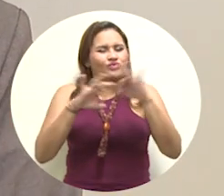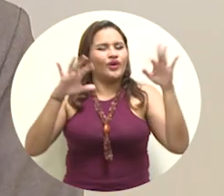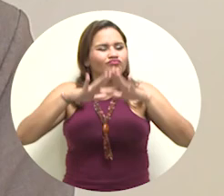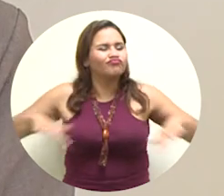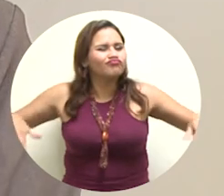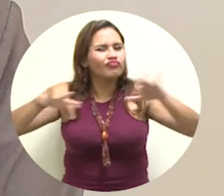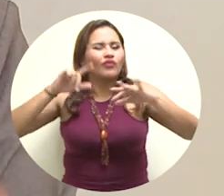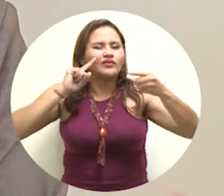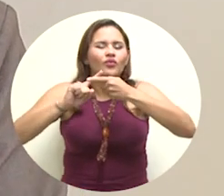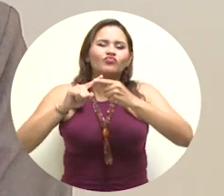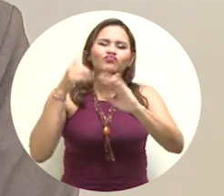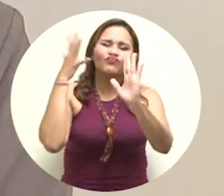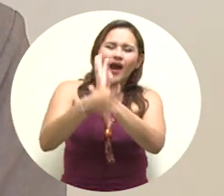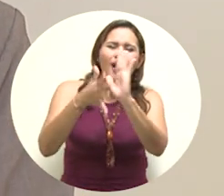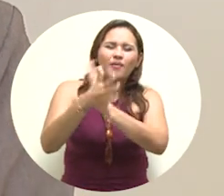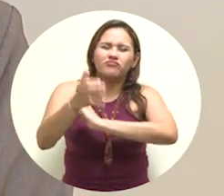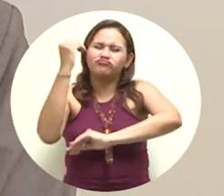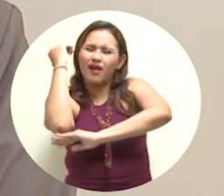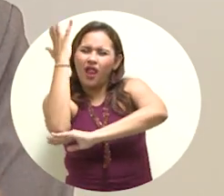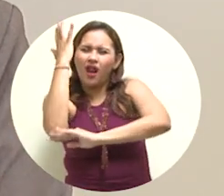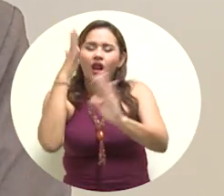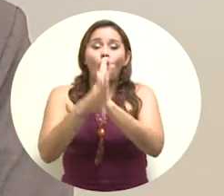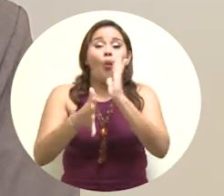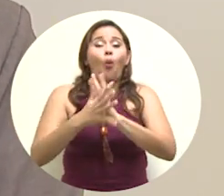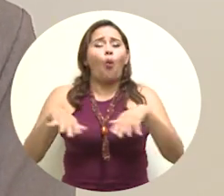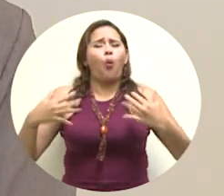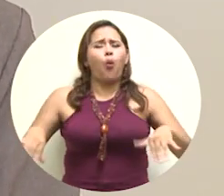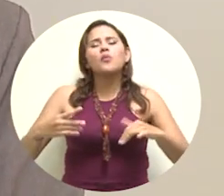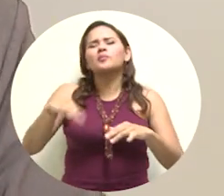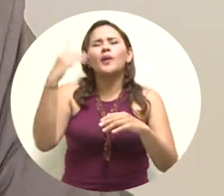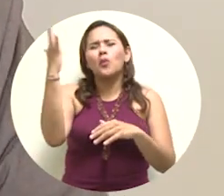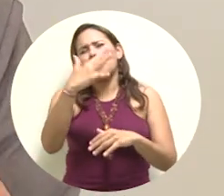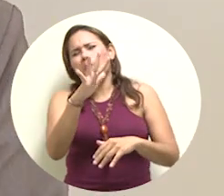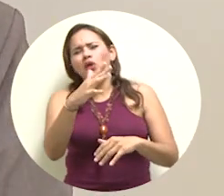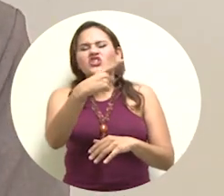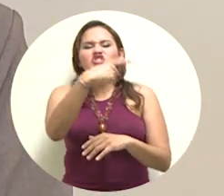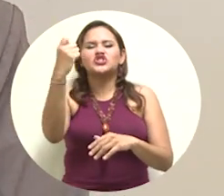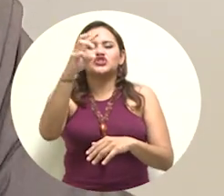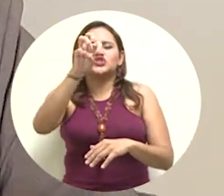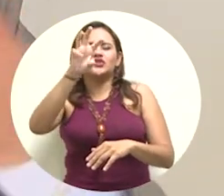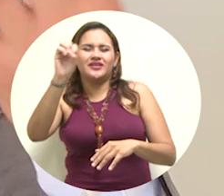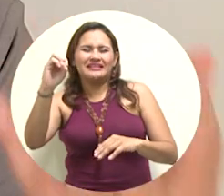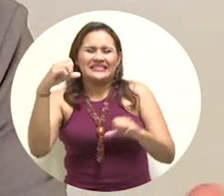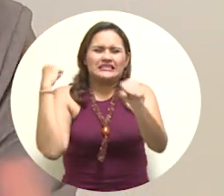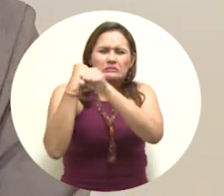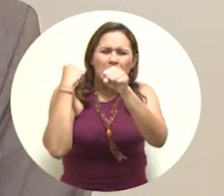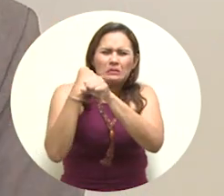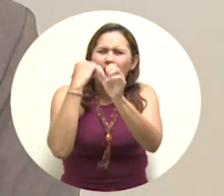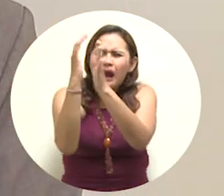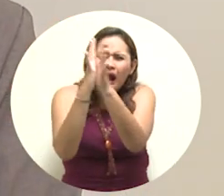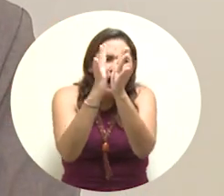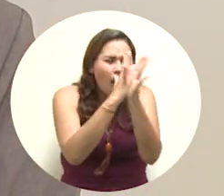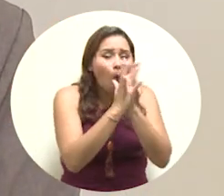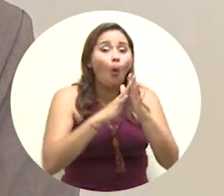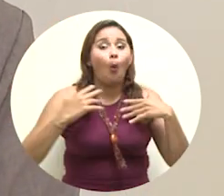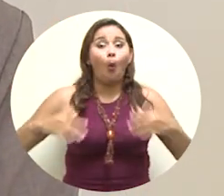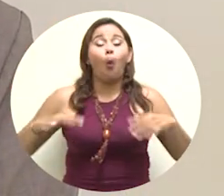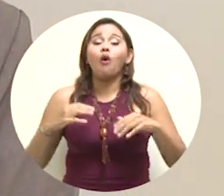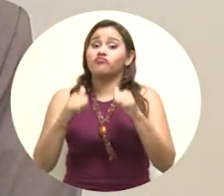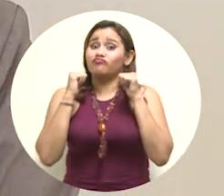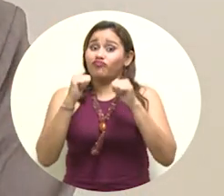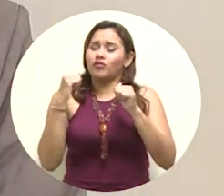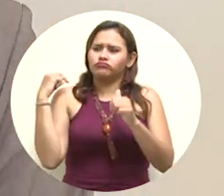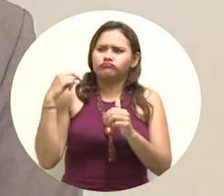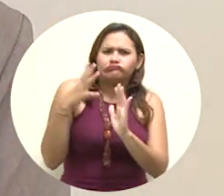presentan más trabajos. Hoy ya estamos hablando de cerca de 180 trabajos que se presentan, pero que se postulan son más de